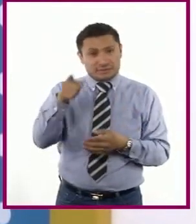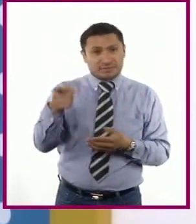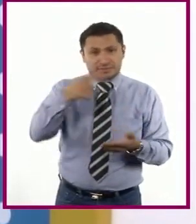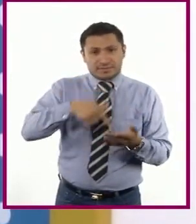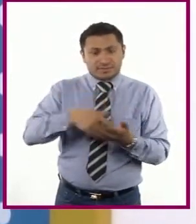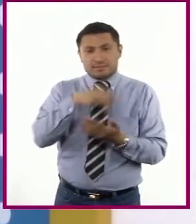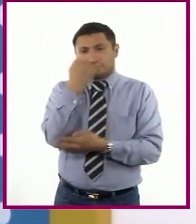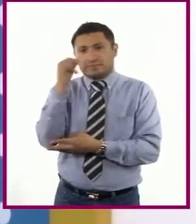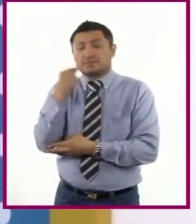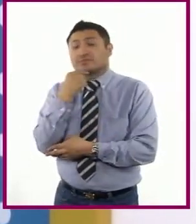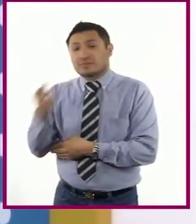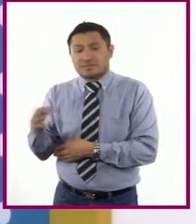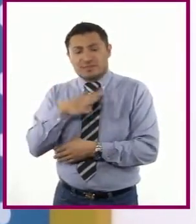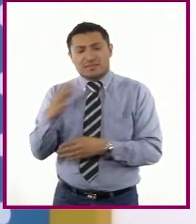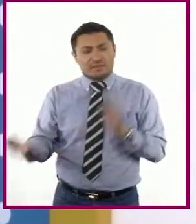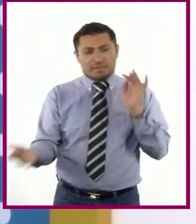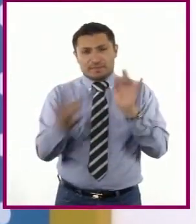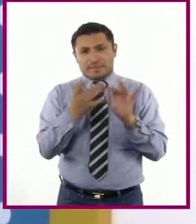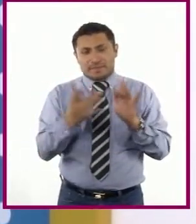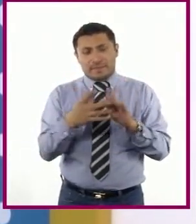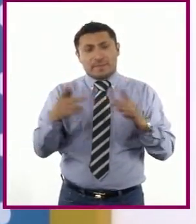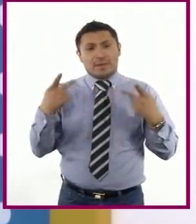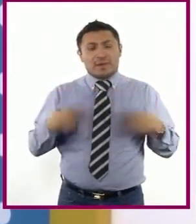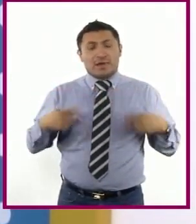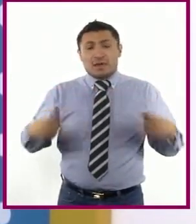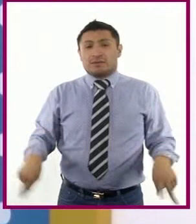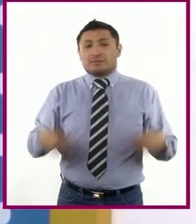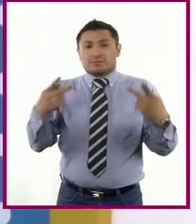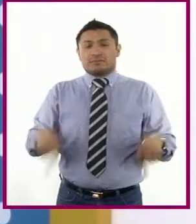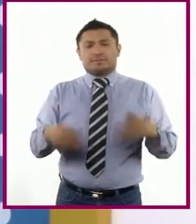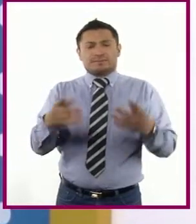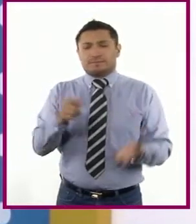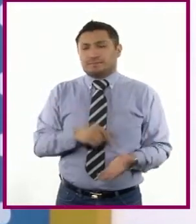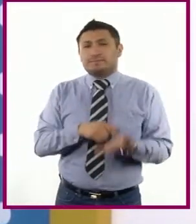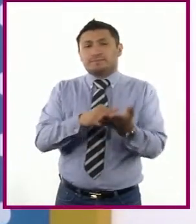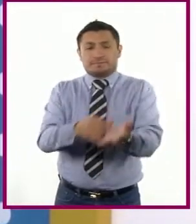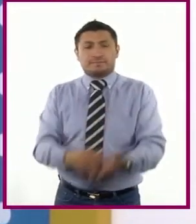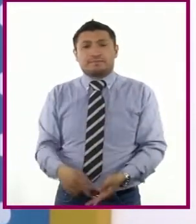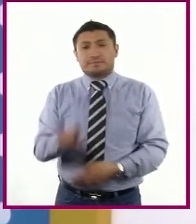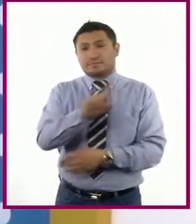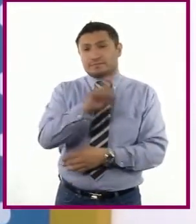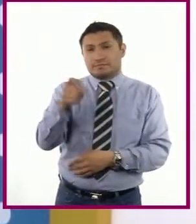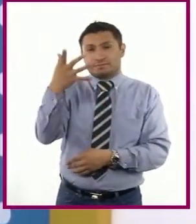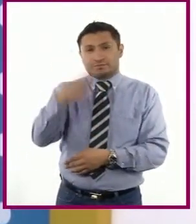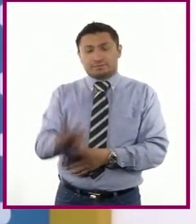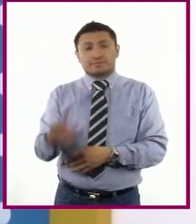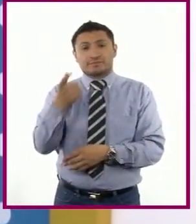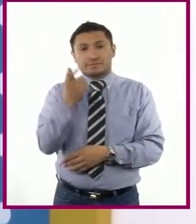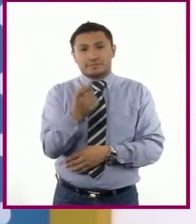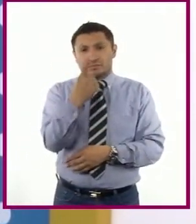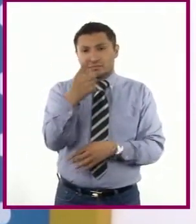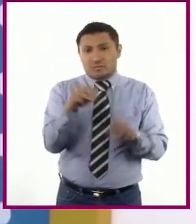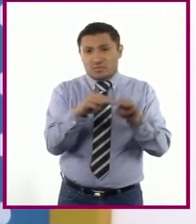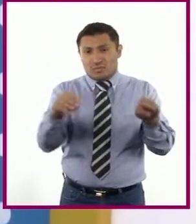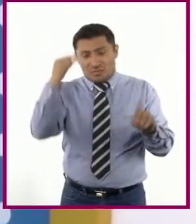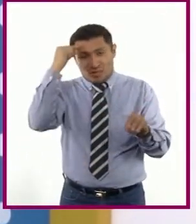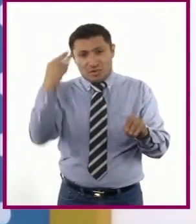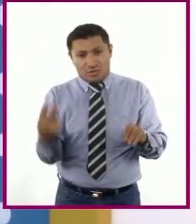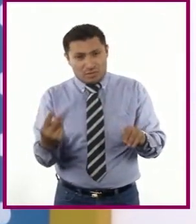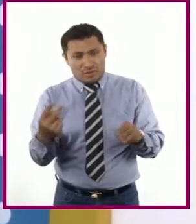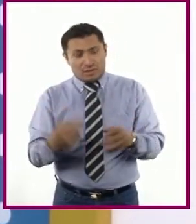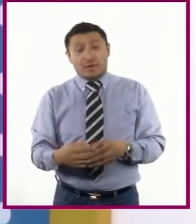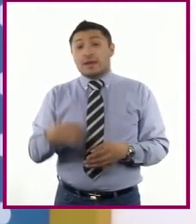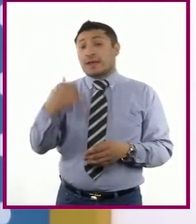niños, han contactado a un proveedor quien les dio la cotización de 110 pesos por metro cuadrado de alfombra